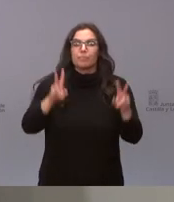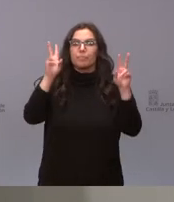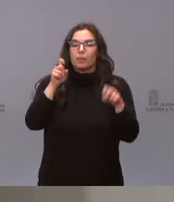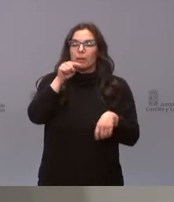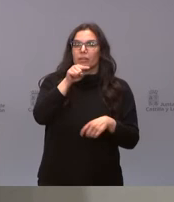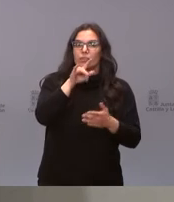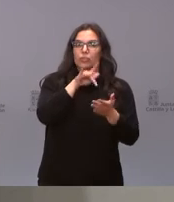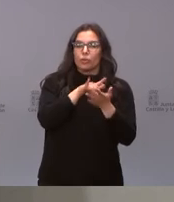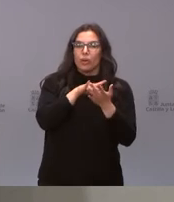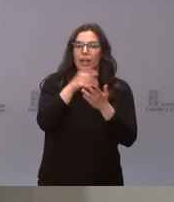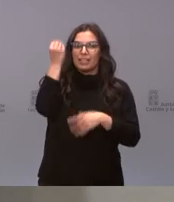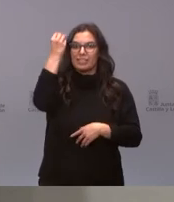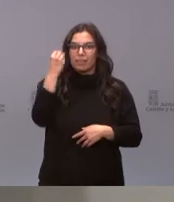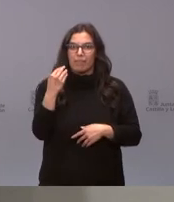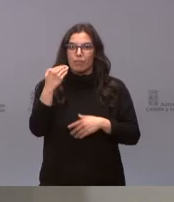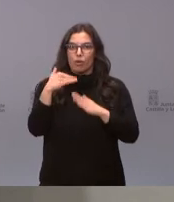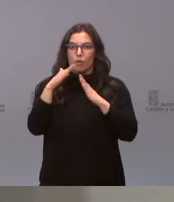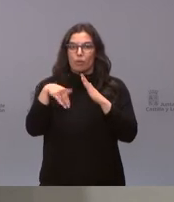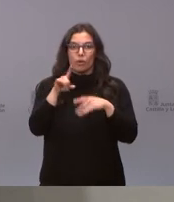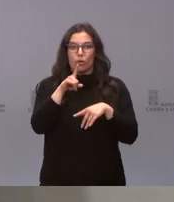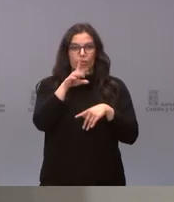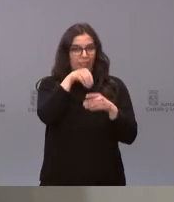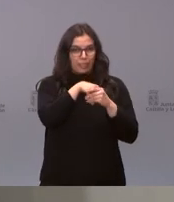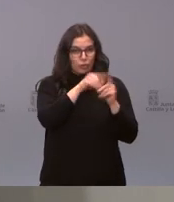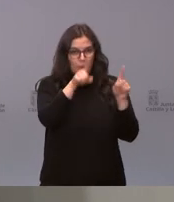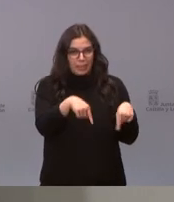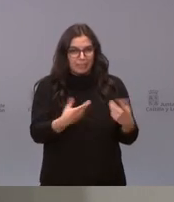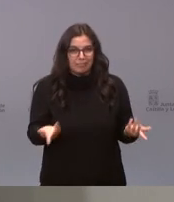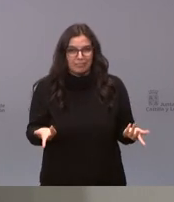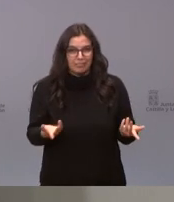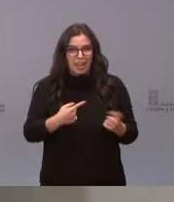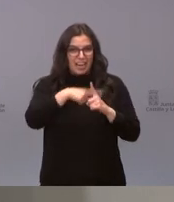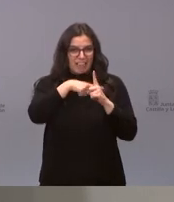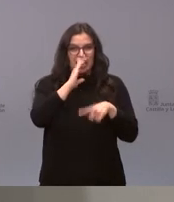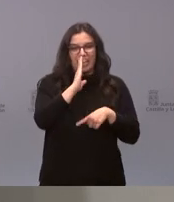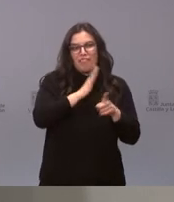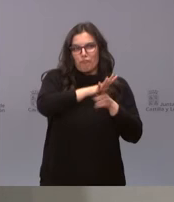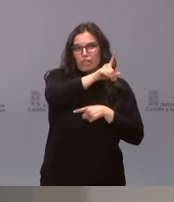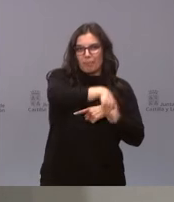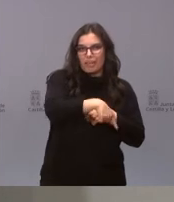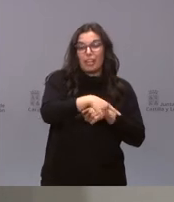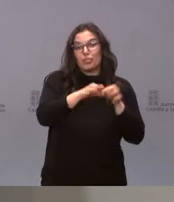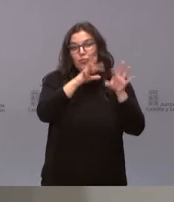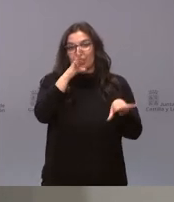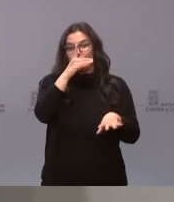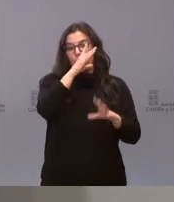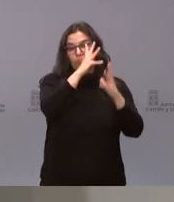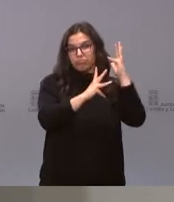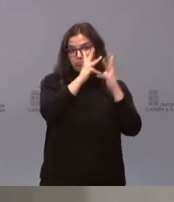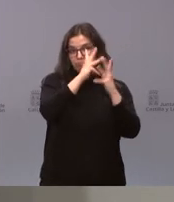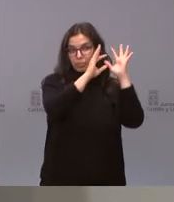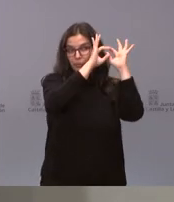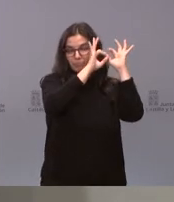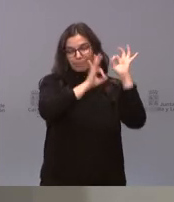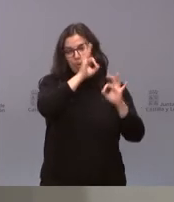están fuera del semáforo ustedes están igual dentro del semáforo y afortunadamente sus incidencias acumuladas son